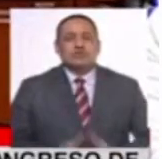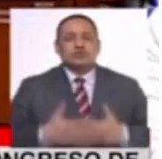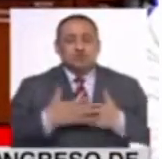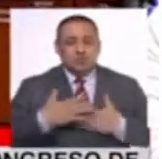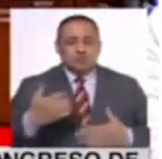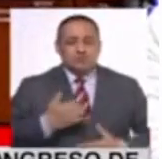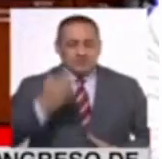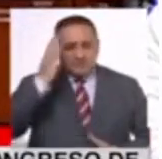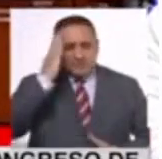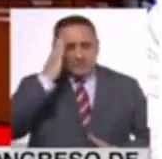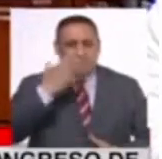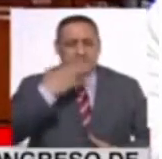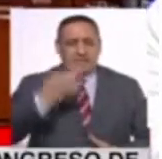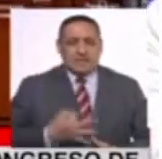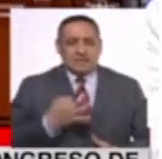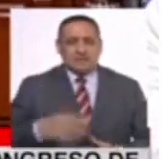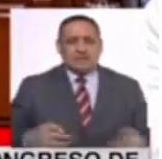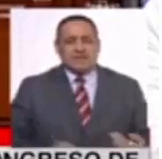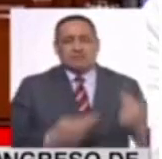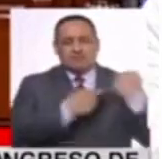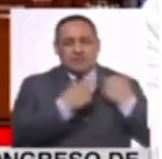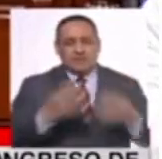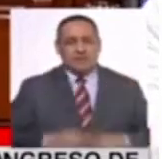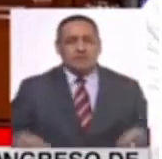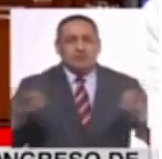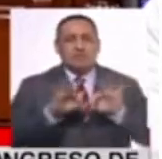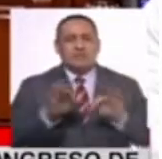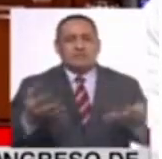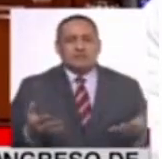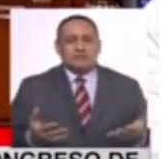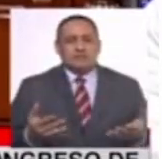Soy consciente, como lo digo, de esta responsabilidad importante.